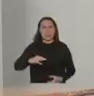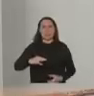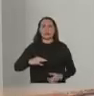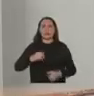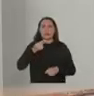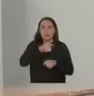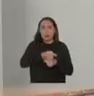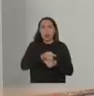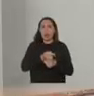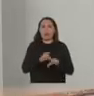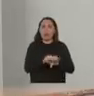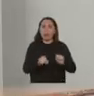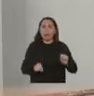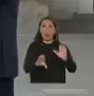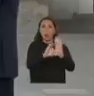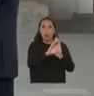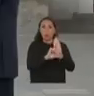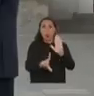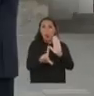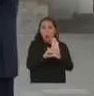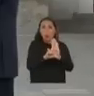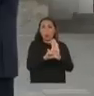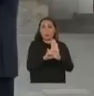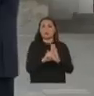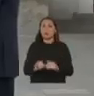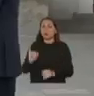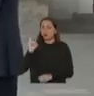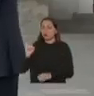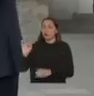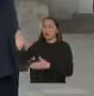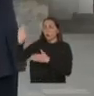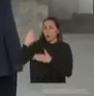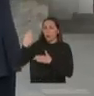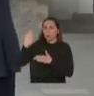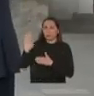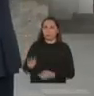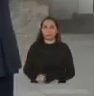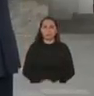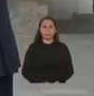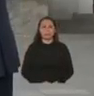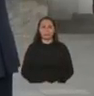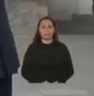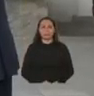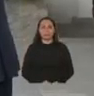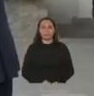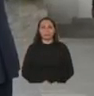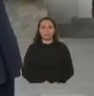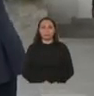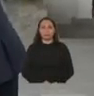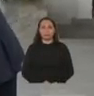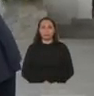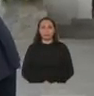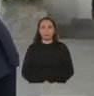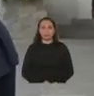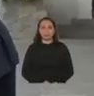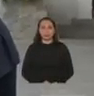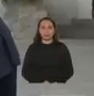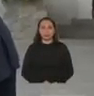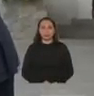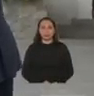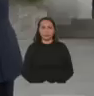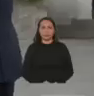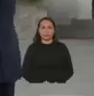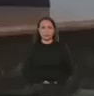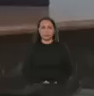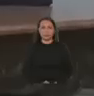a la propuesta constituyente. Comparto plenamente su posición, senador, y lo valoro, porque lo he